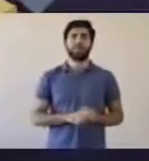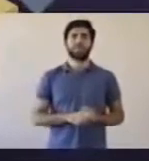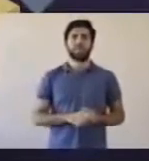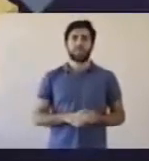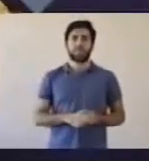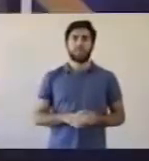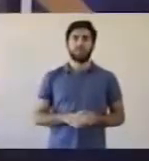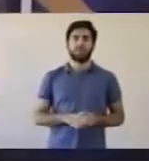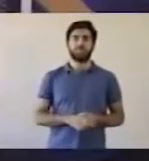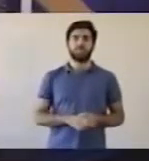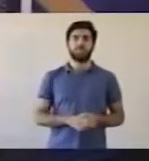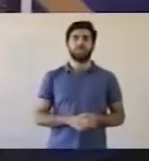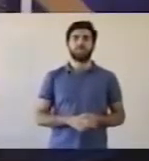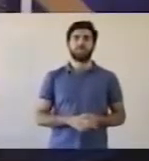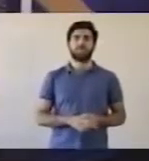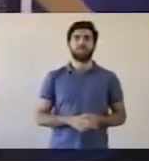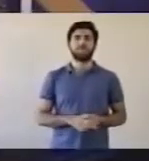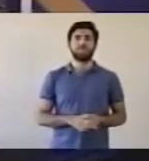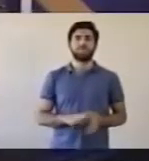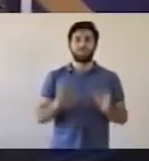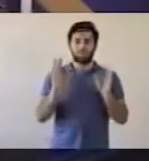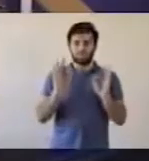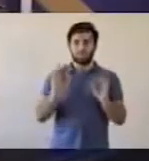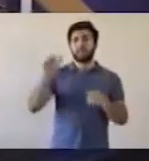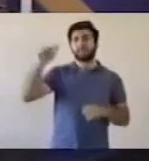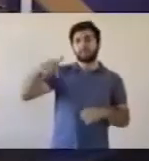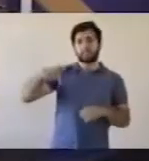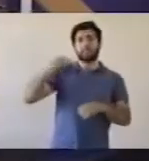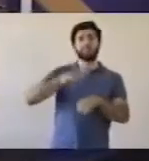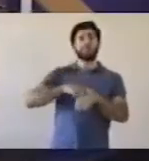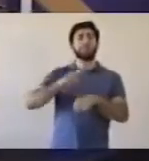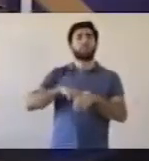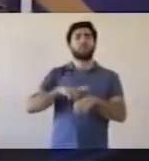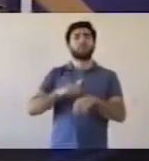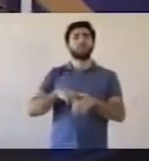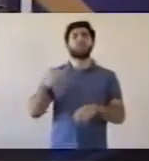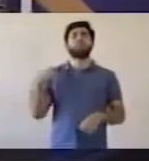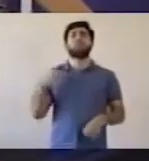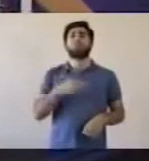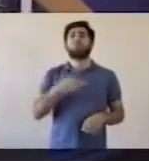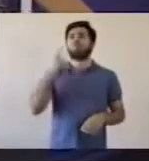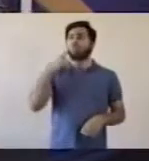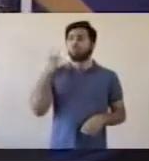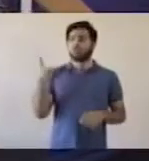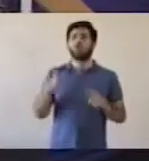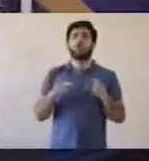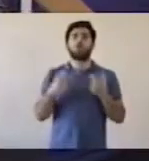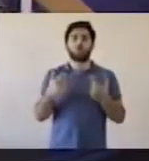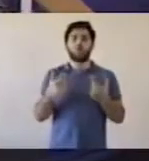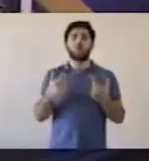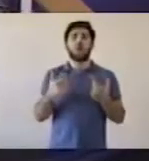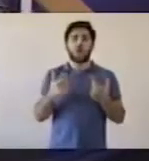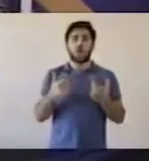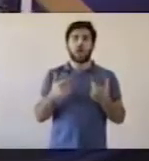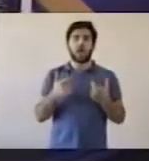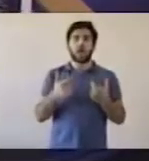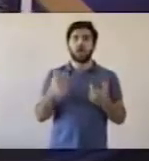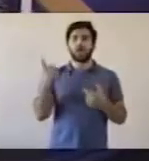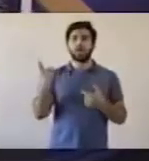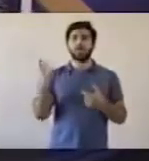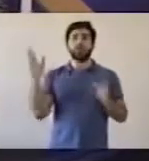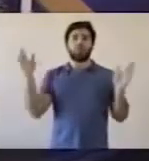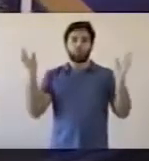a descubrir cuál sonido final es igual. A ver,